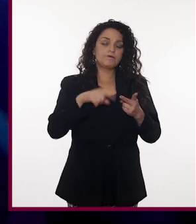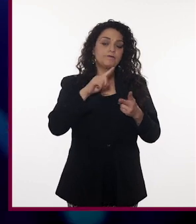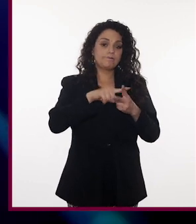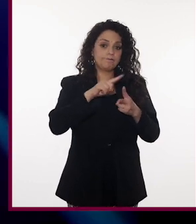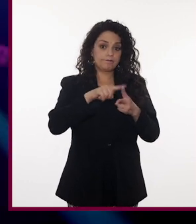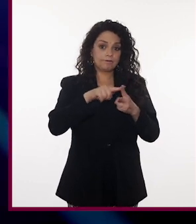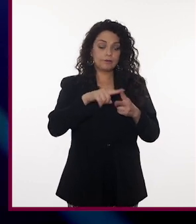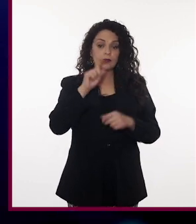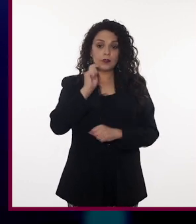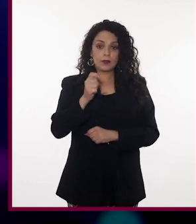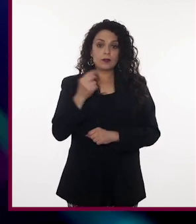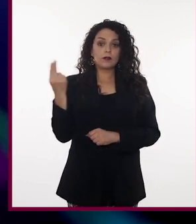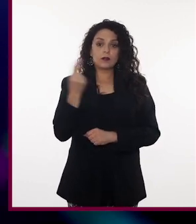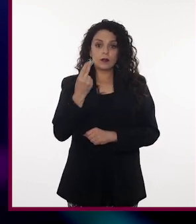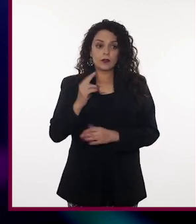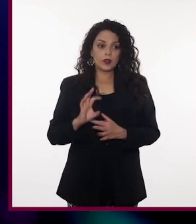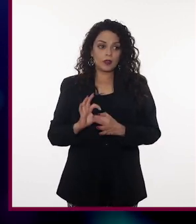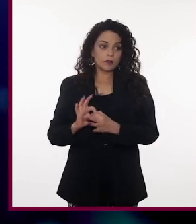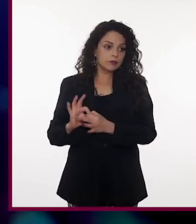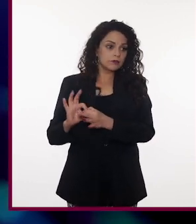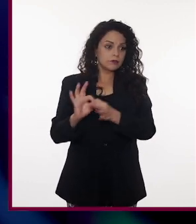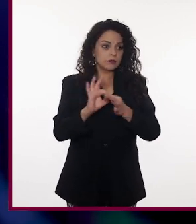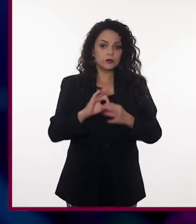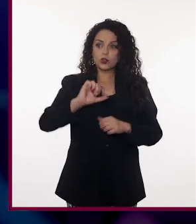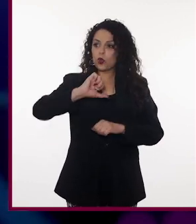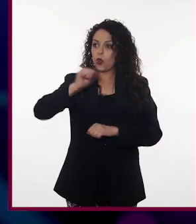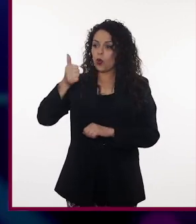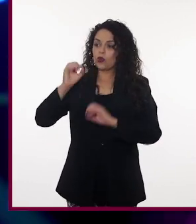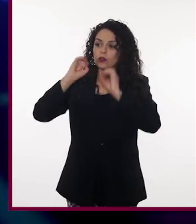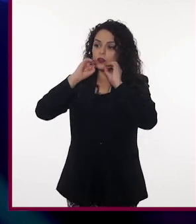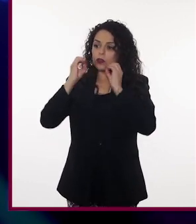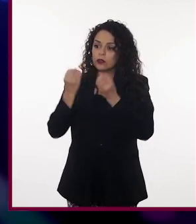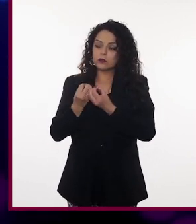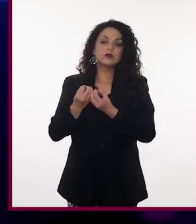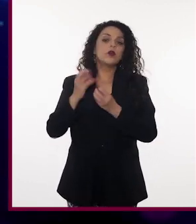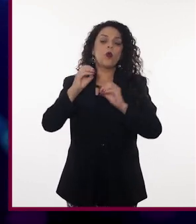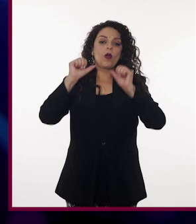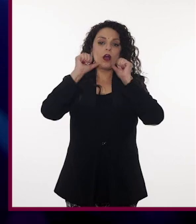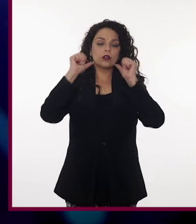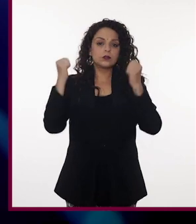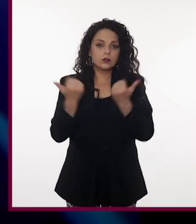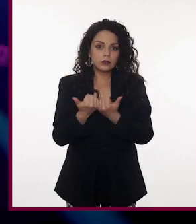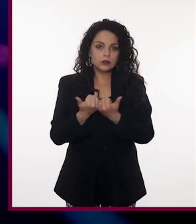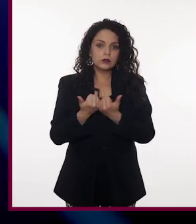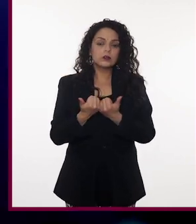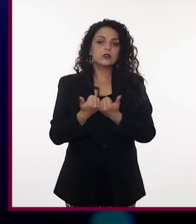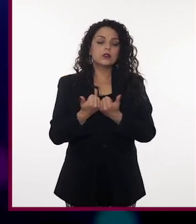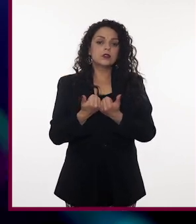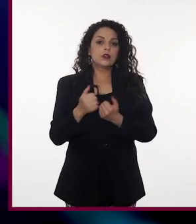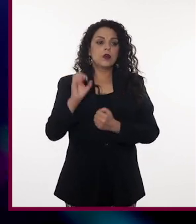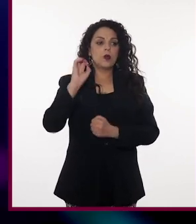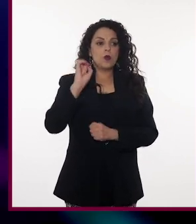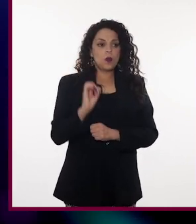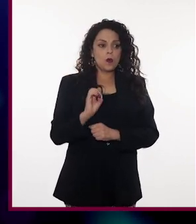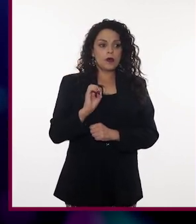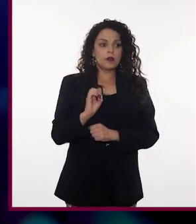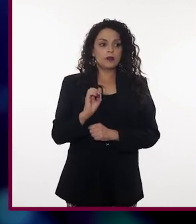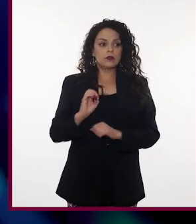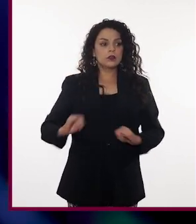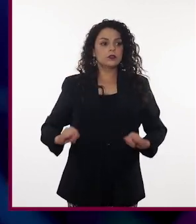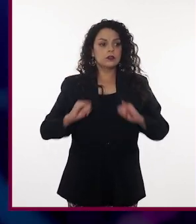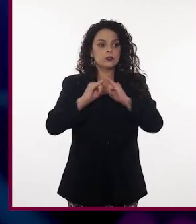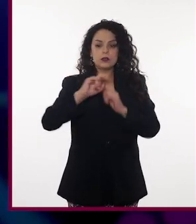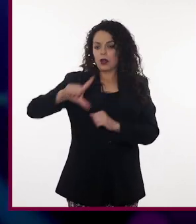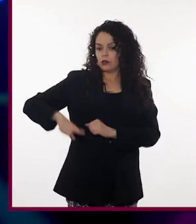hacer colaboraciones con otras organizaciones de la sociedad civil, también organizaciones o